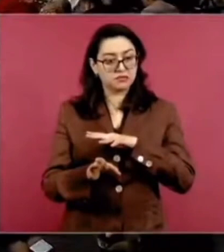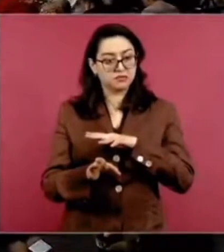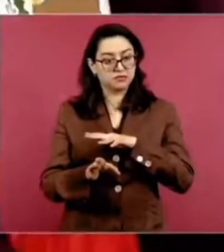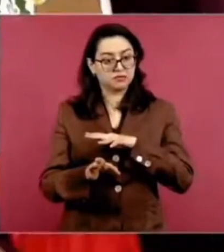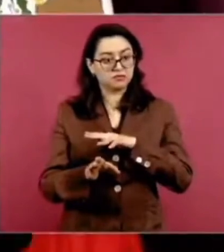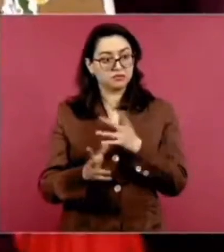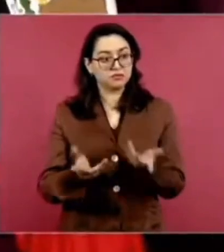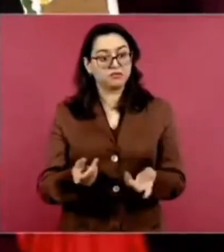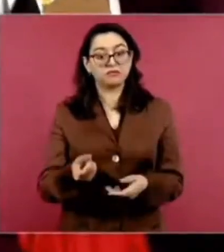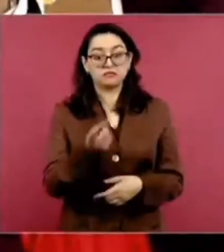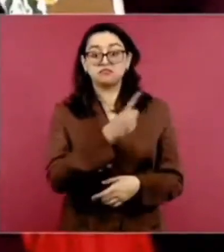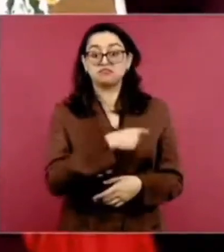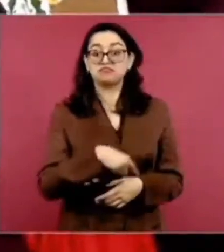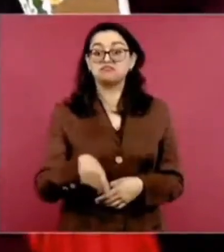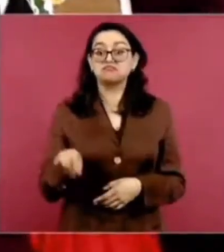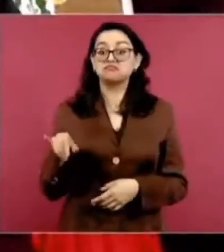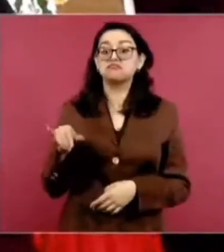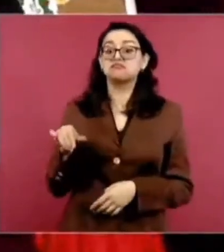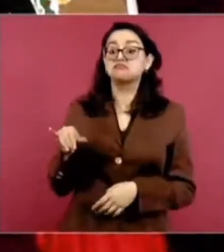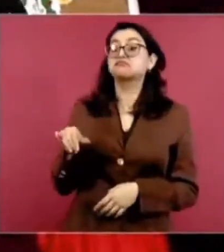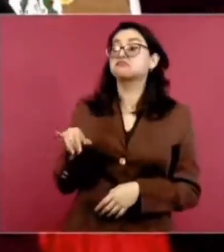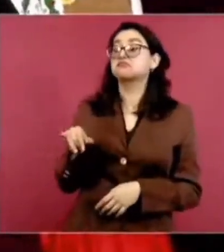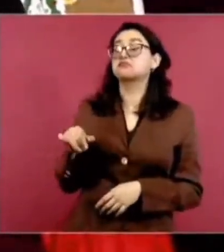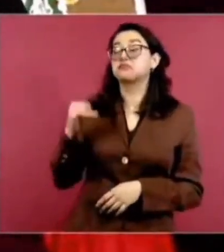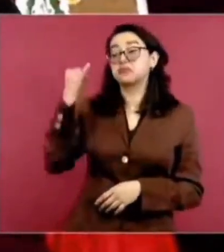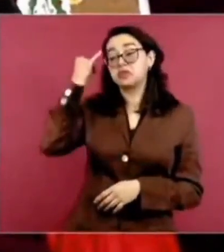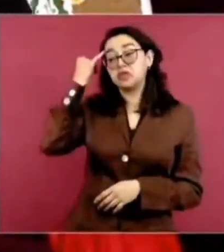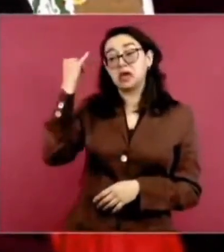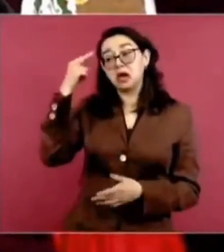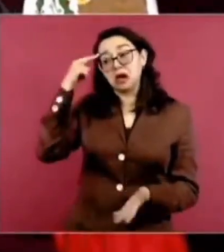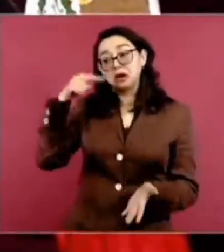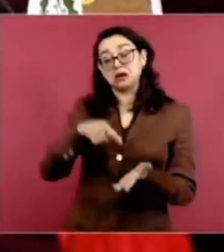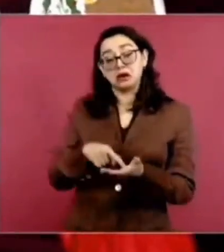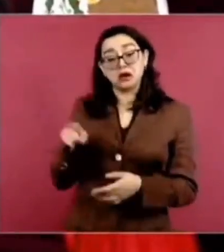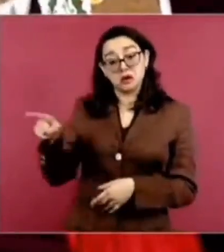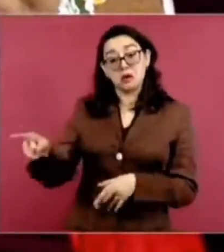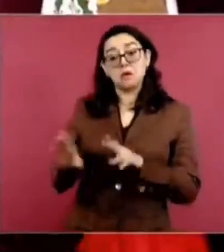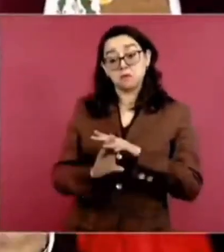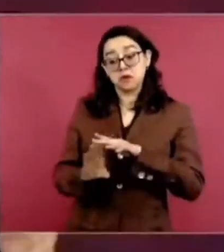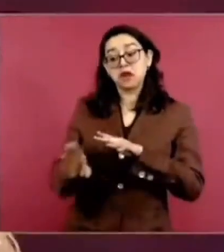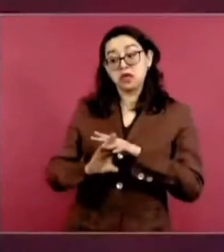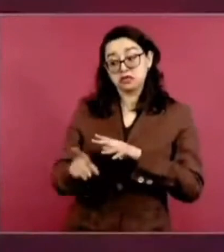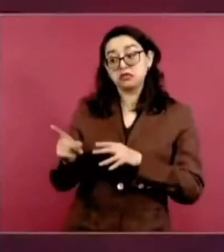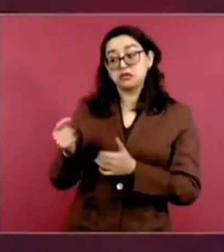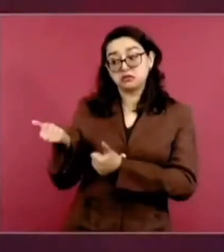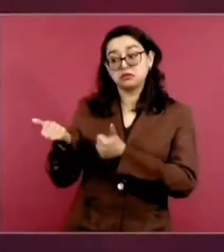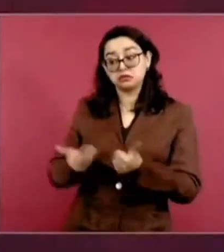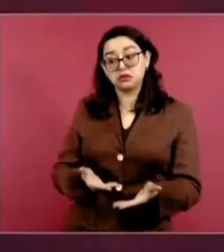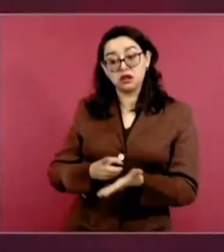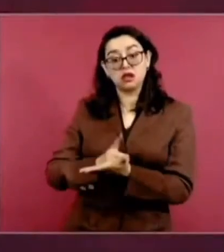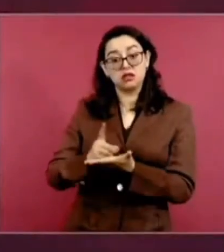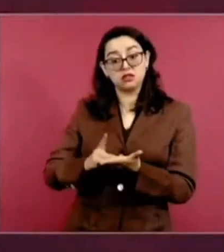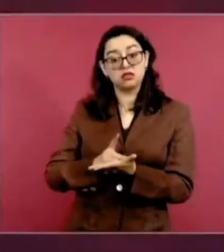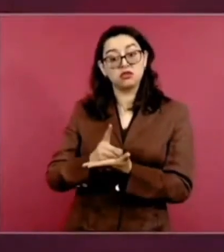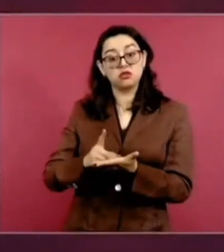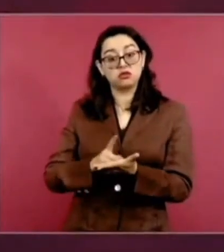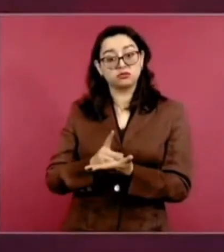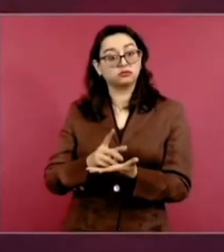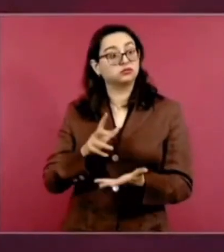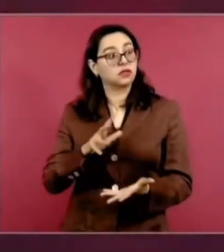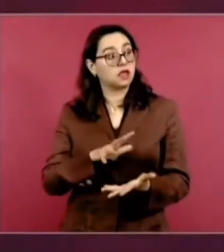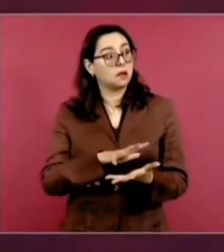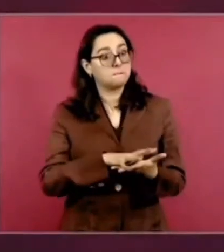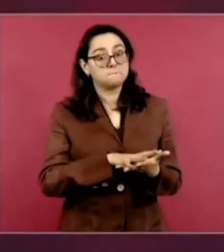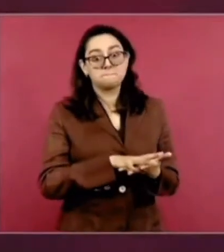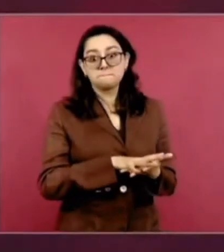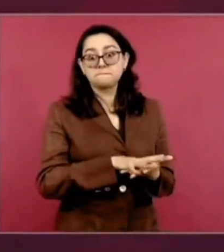están de acuerdo en que los migrantes son los que llevan la droga a Estados Unidos, la